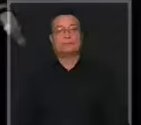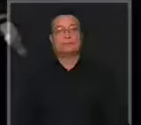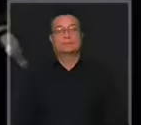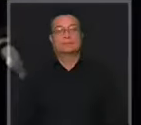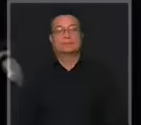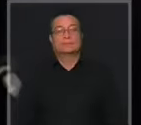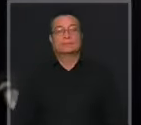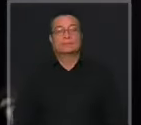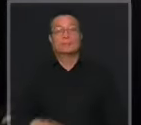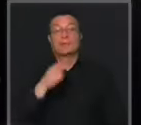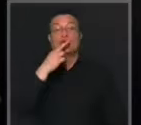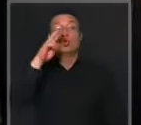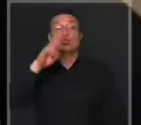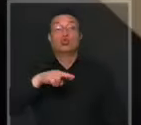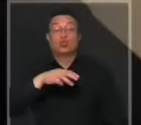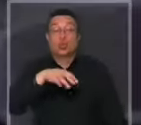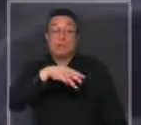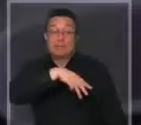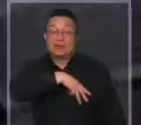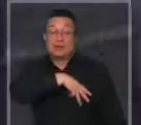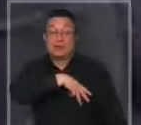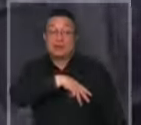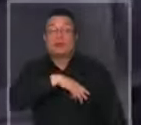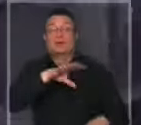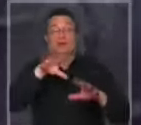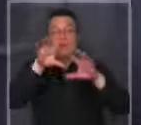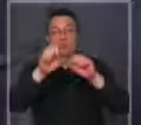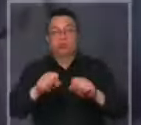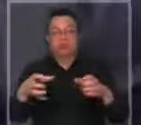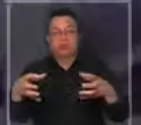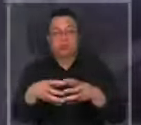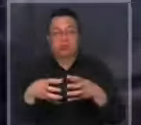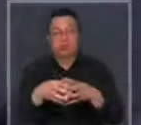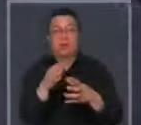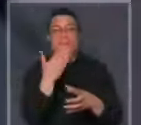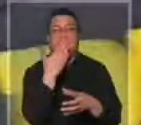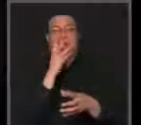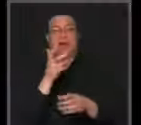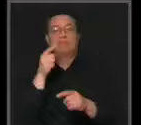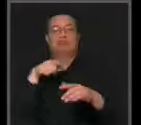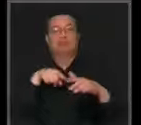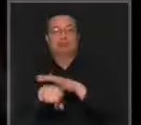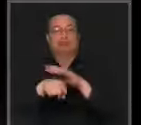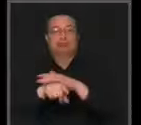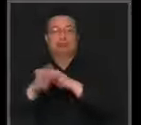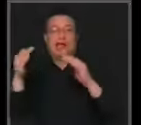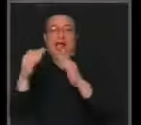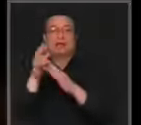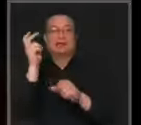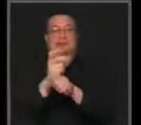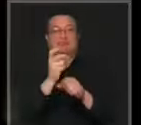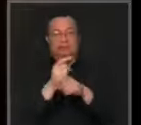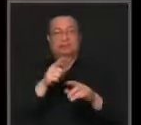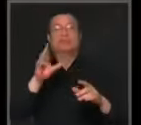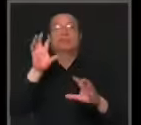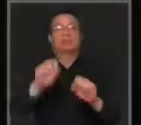En la zona sur de la región metropolitana se logró desbaratar una banda especializada en turbazos.